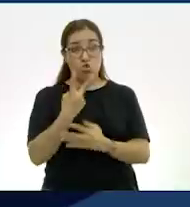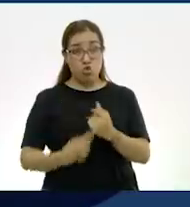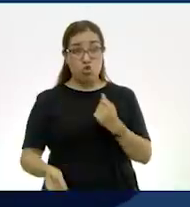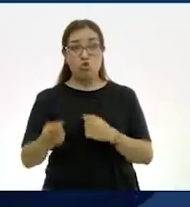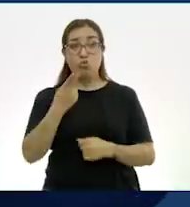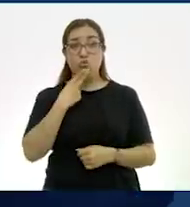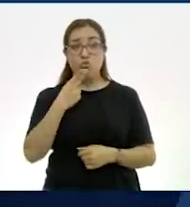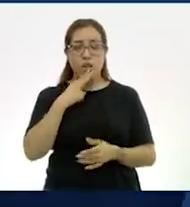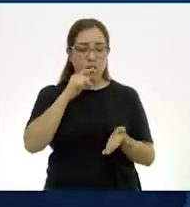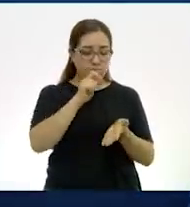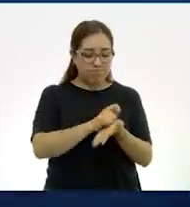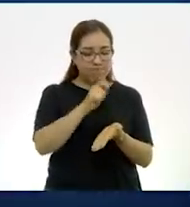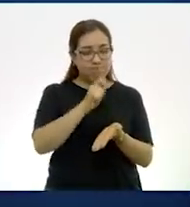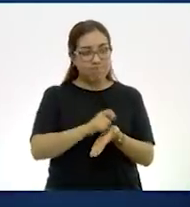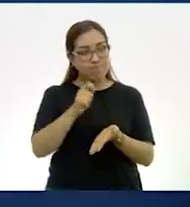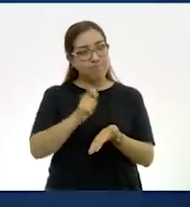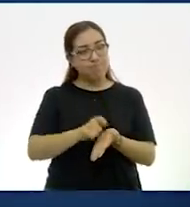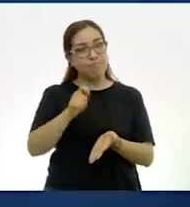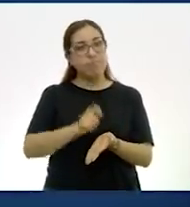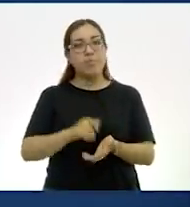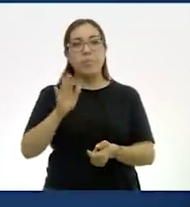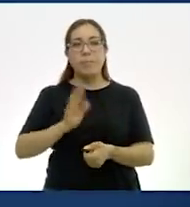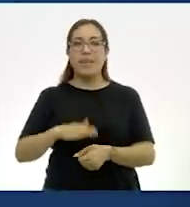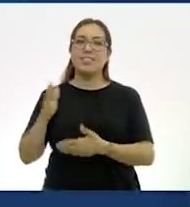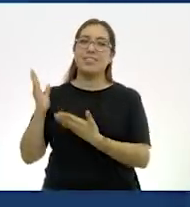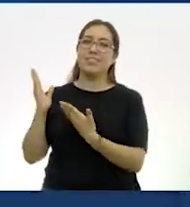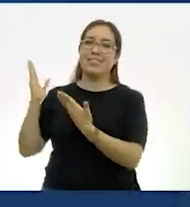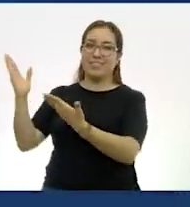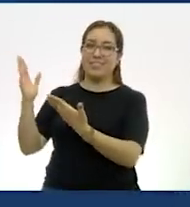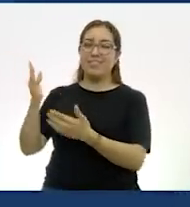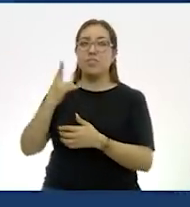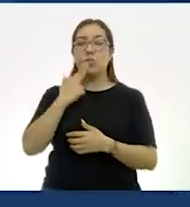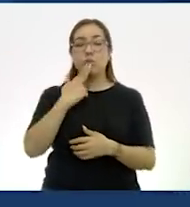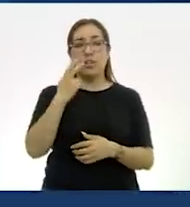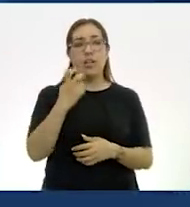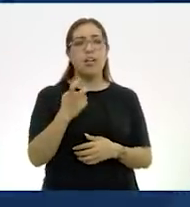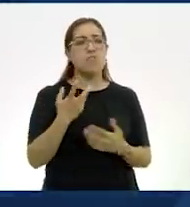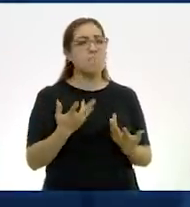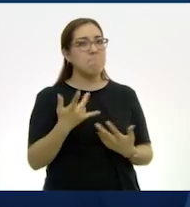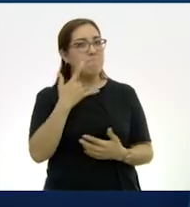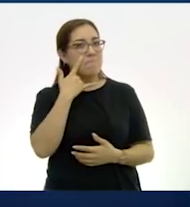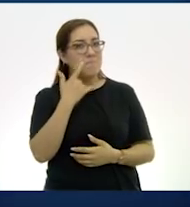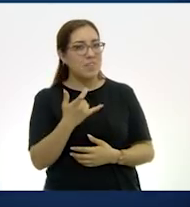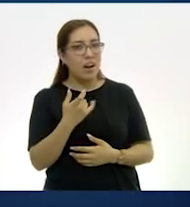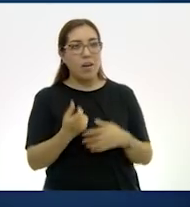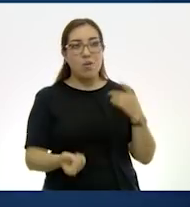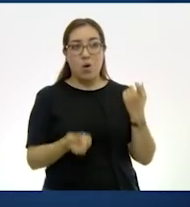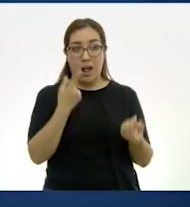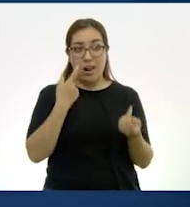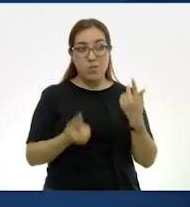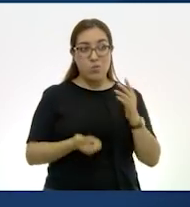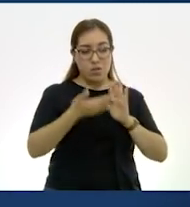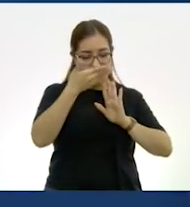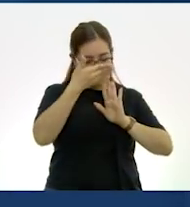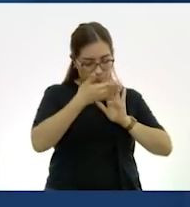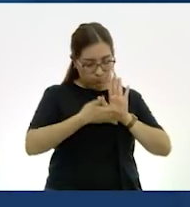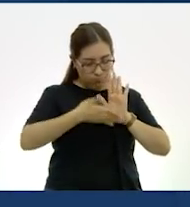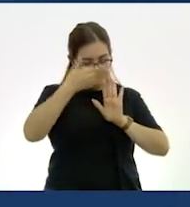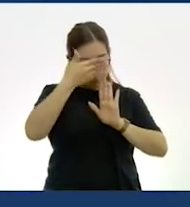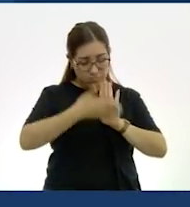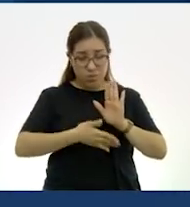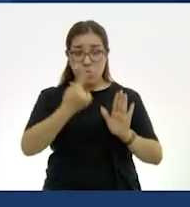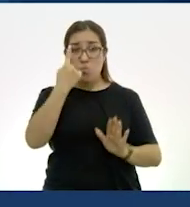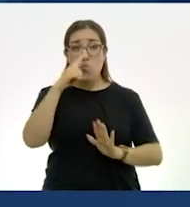elementos se escribió la mayor parte de las tablillas. Es curioso que, a pesar de que algunas tablillas fueron usadas solo